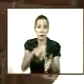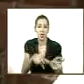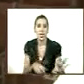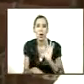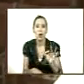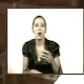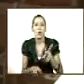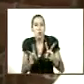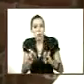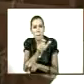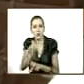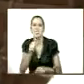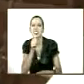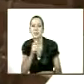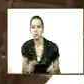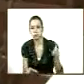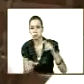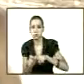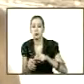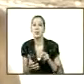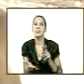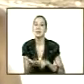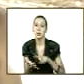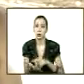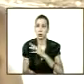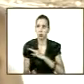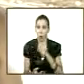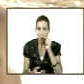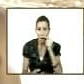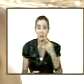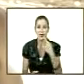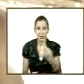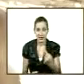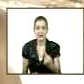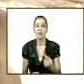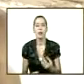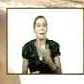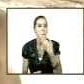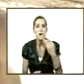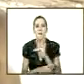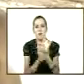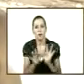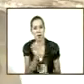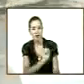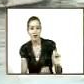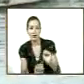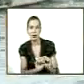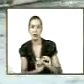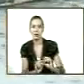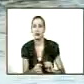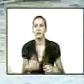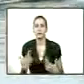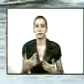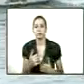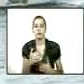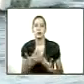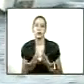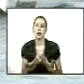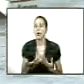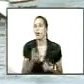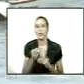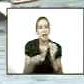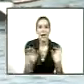nuevos beneficiarios del Seguro Social. Para Luis Patiño es una de las mejores formas de evitar se desvíe este plan del